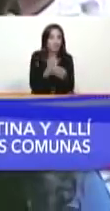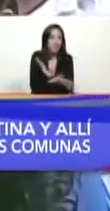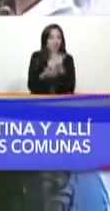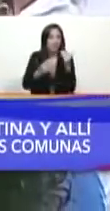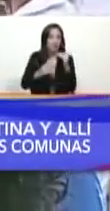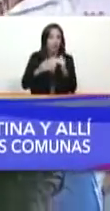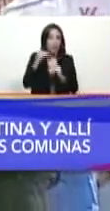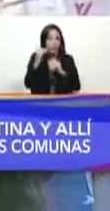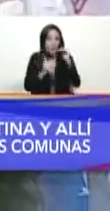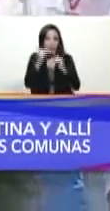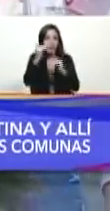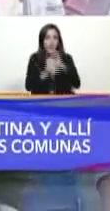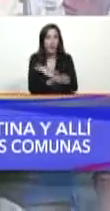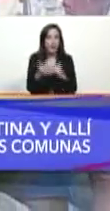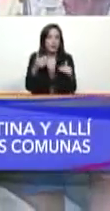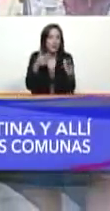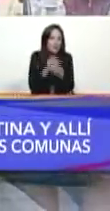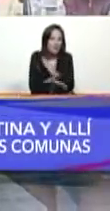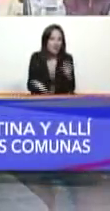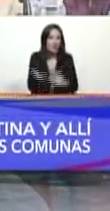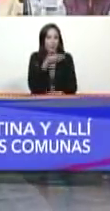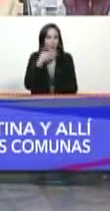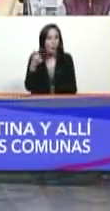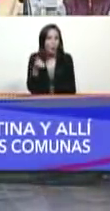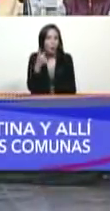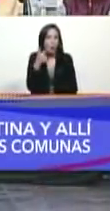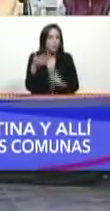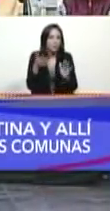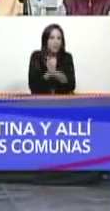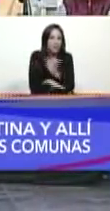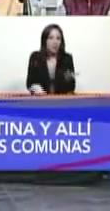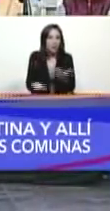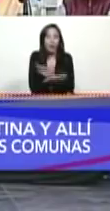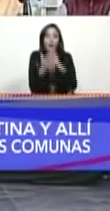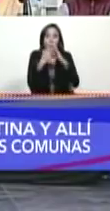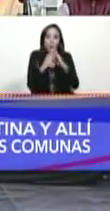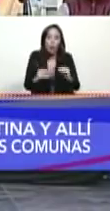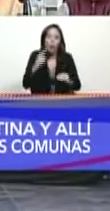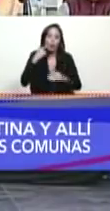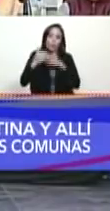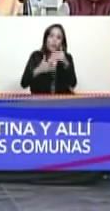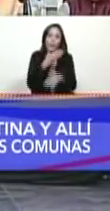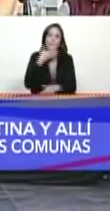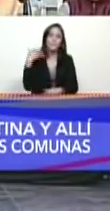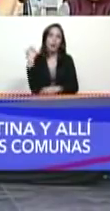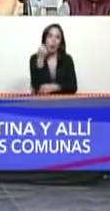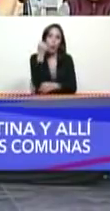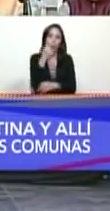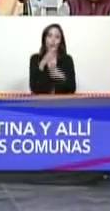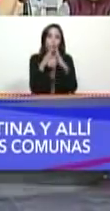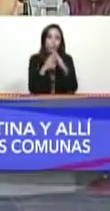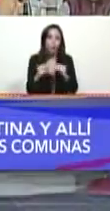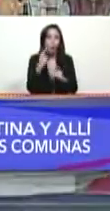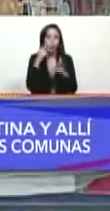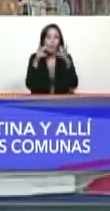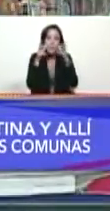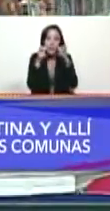la recuperación, de la mejoría. Todo tiene que mejorar. Oído,